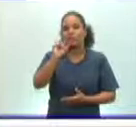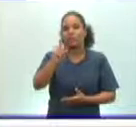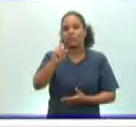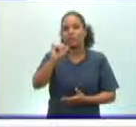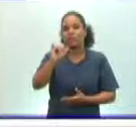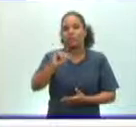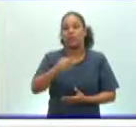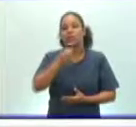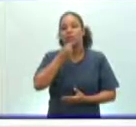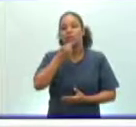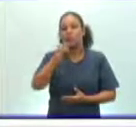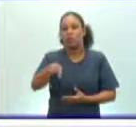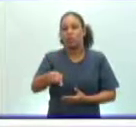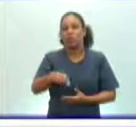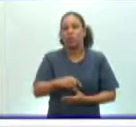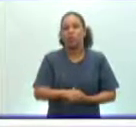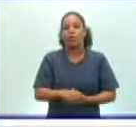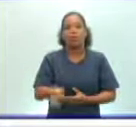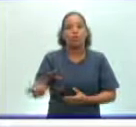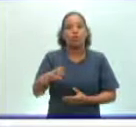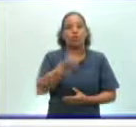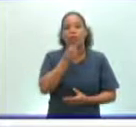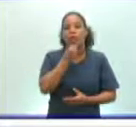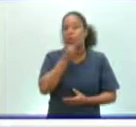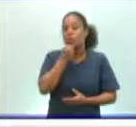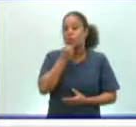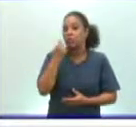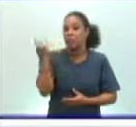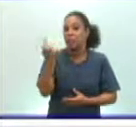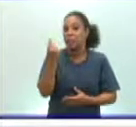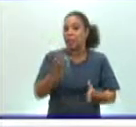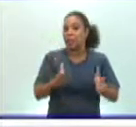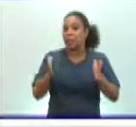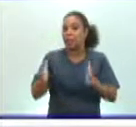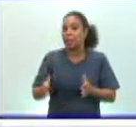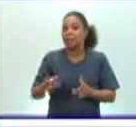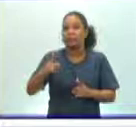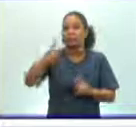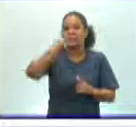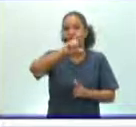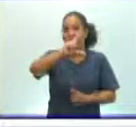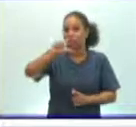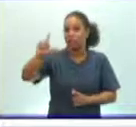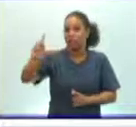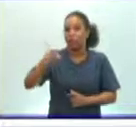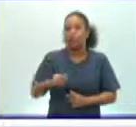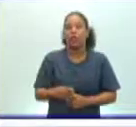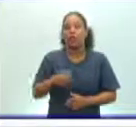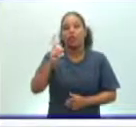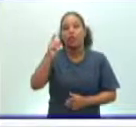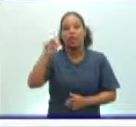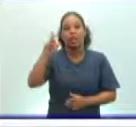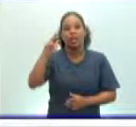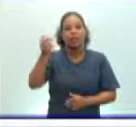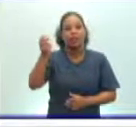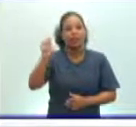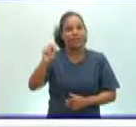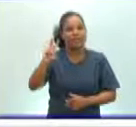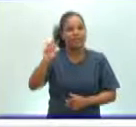has podido ver todas las posibilidades de la primera parte del teorema de las transversales.